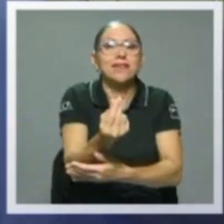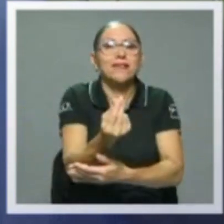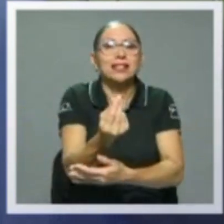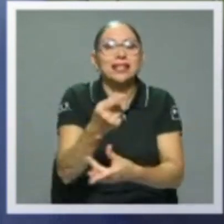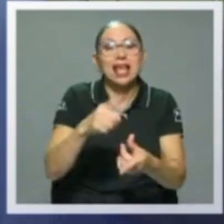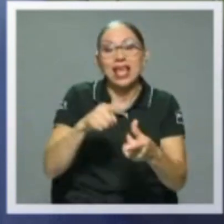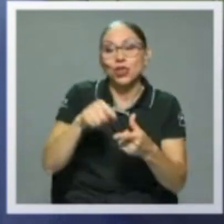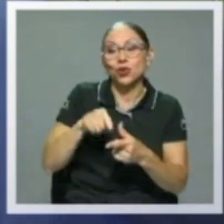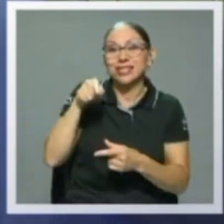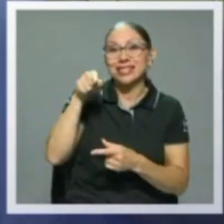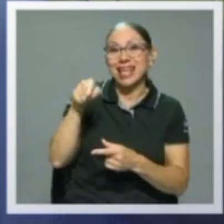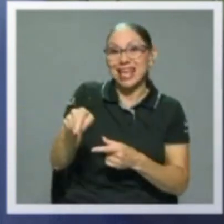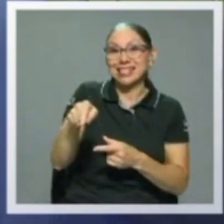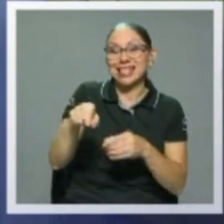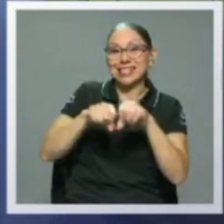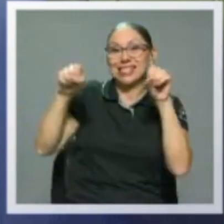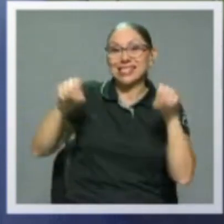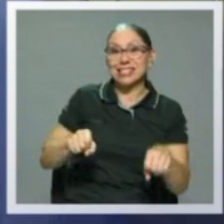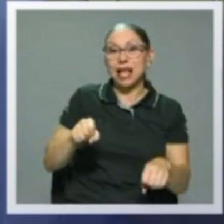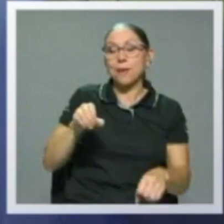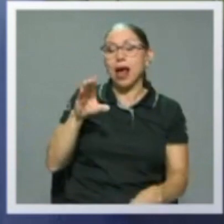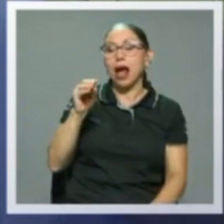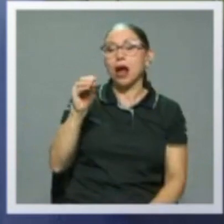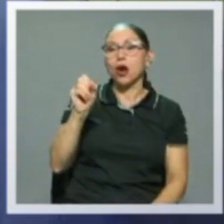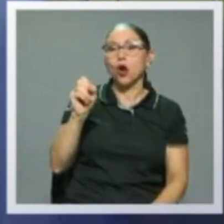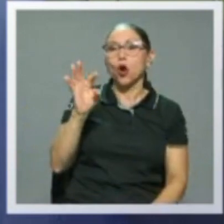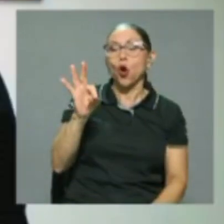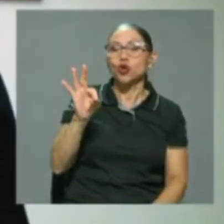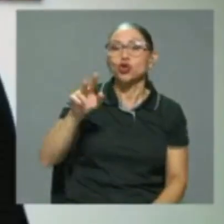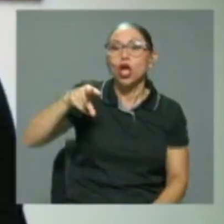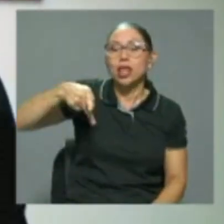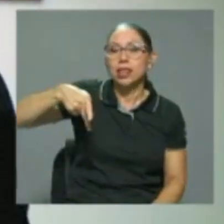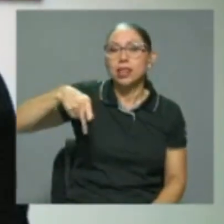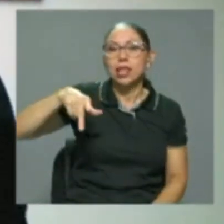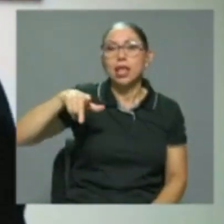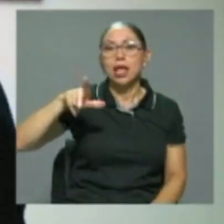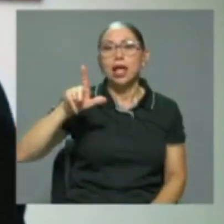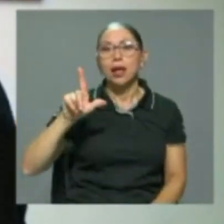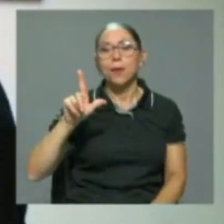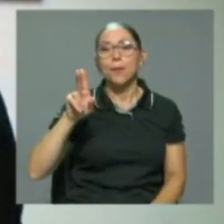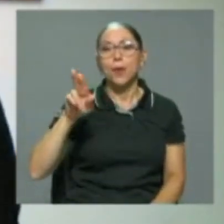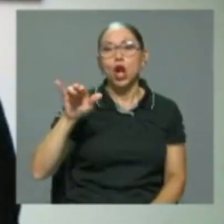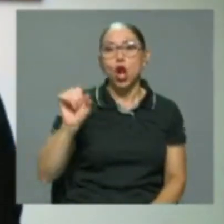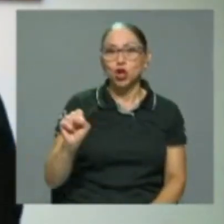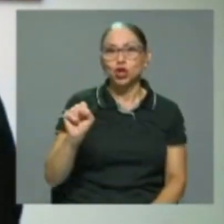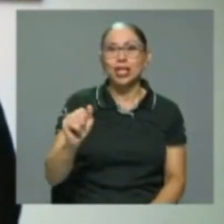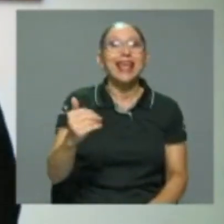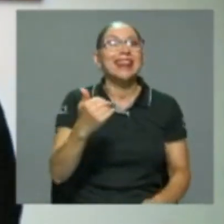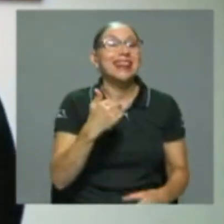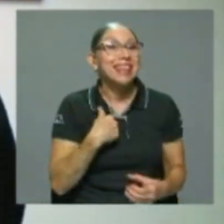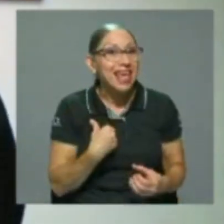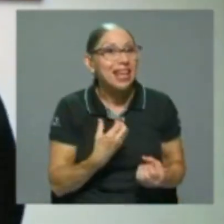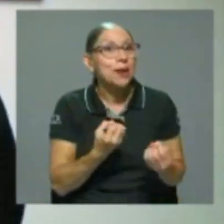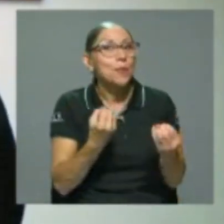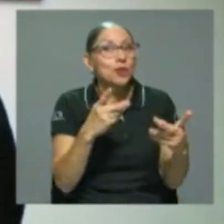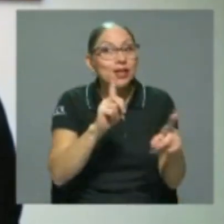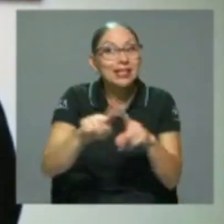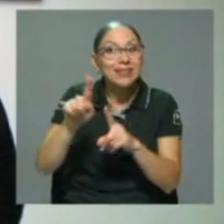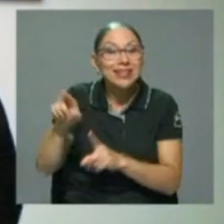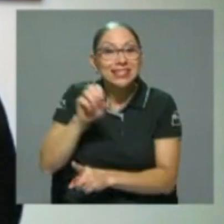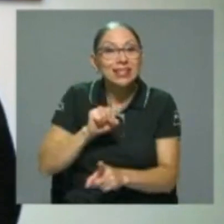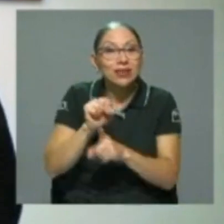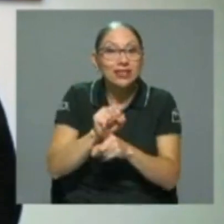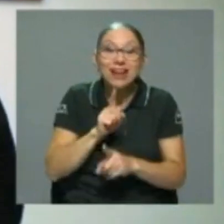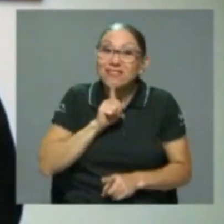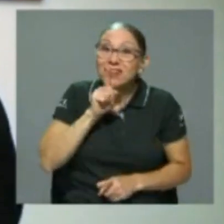plus tiene múltiples problemas, entre ellos que efectivamente no hay un solo costo en la economía, sino